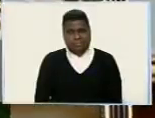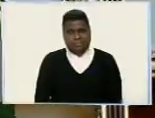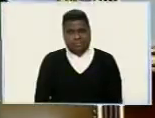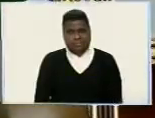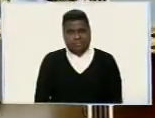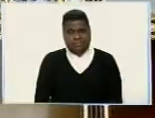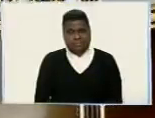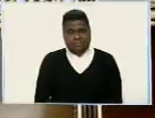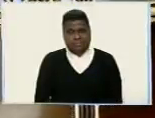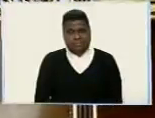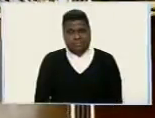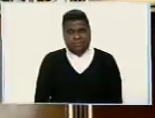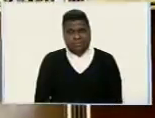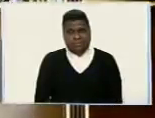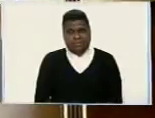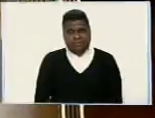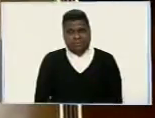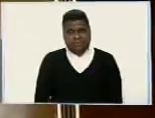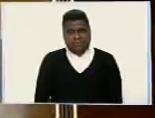vamos a cerrar el debate